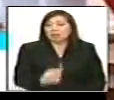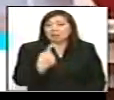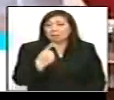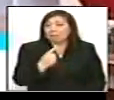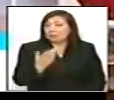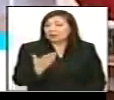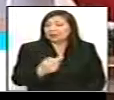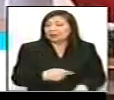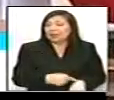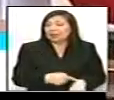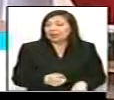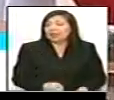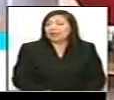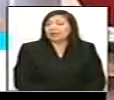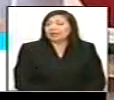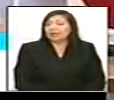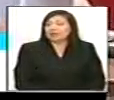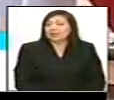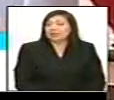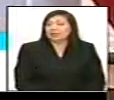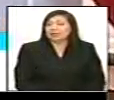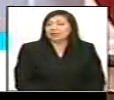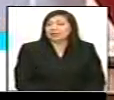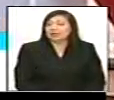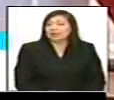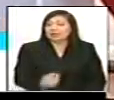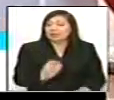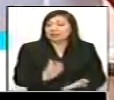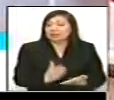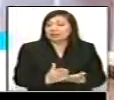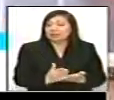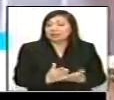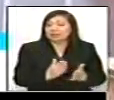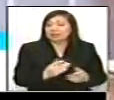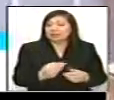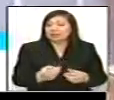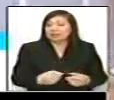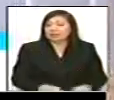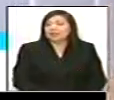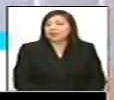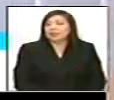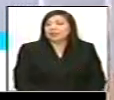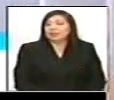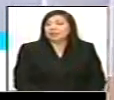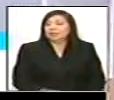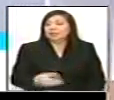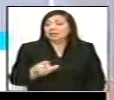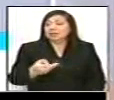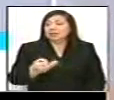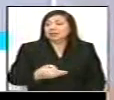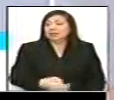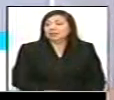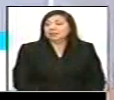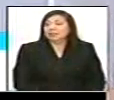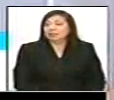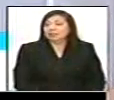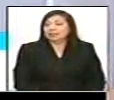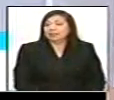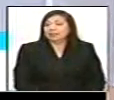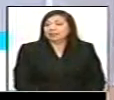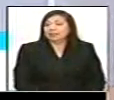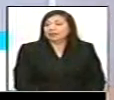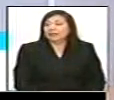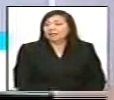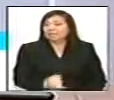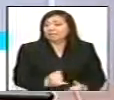porque vino tarde, pero comentamos que la primera parte era los órganos interventores y después los especialistas. Y en esa etapa estamos.